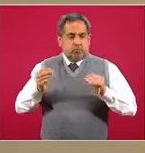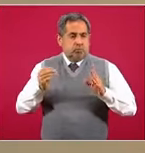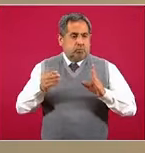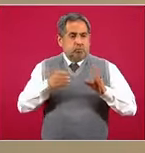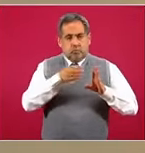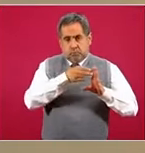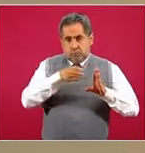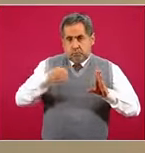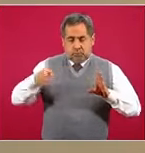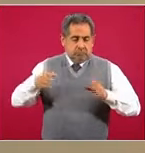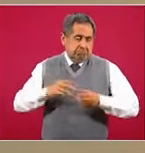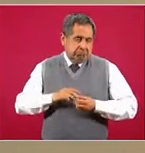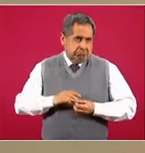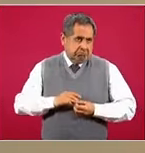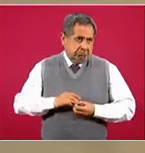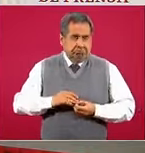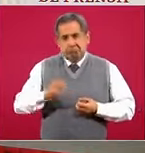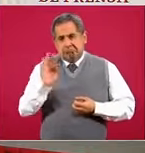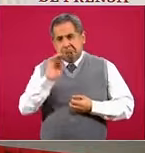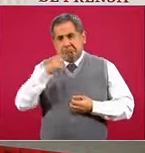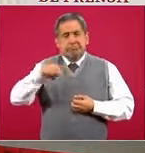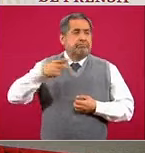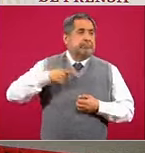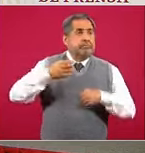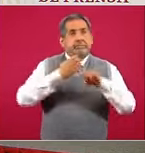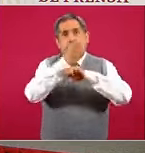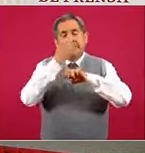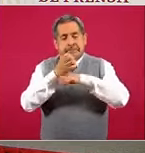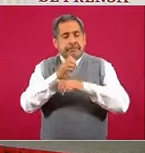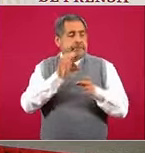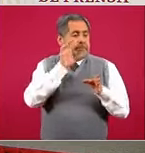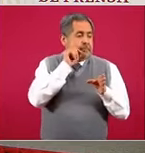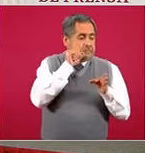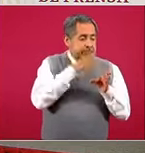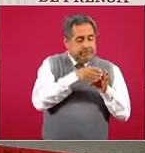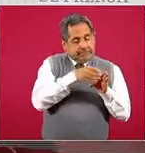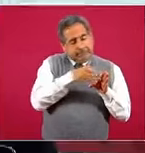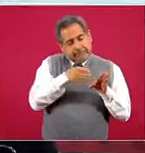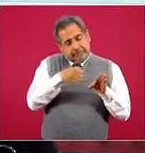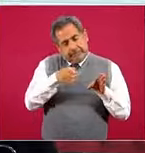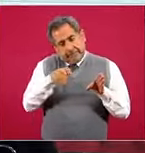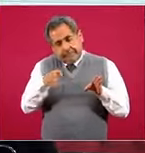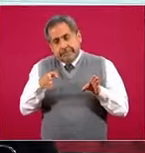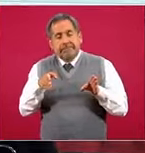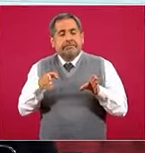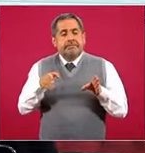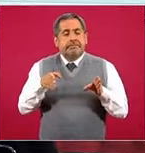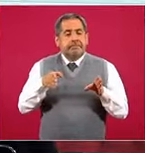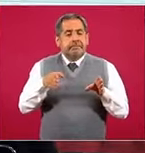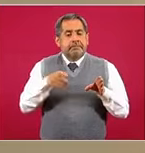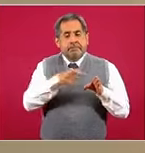amortiguador para que aquellos estados que están en naranja y están